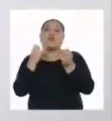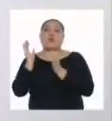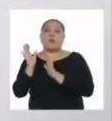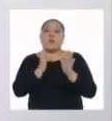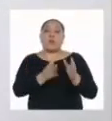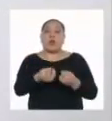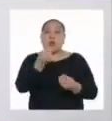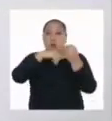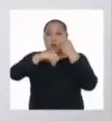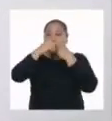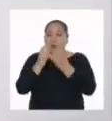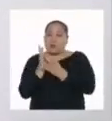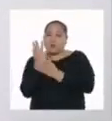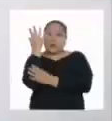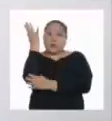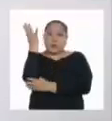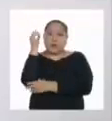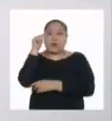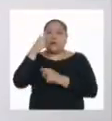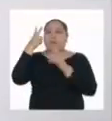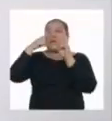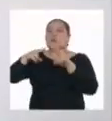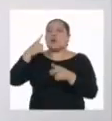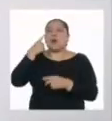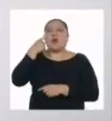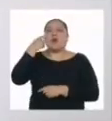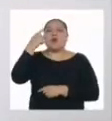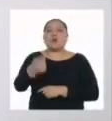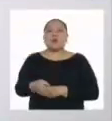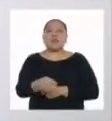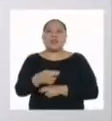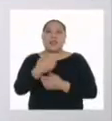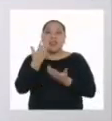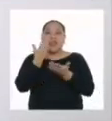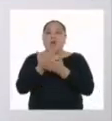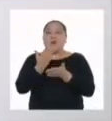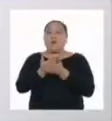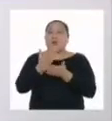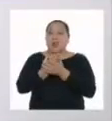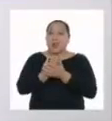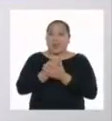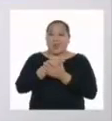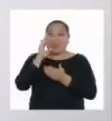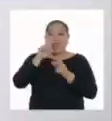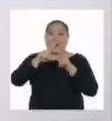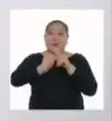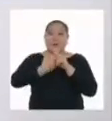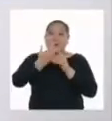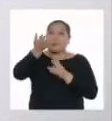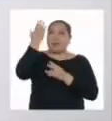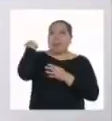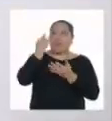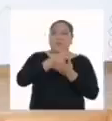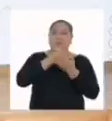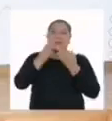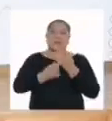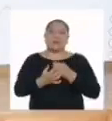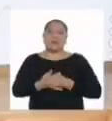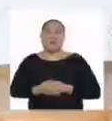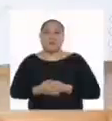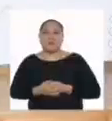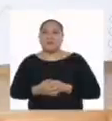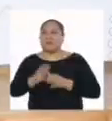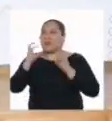elaboración de los alimentos de la planta, vamos a conocer los resultados de la experiencia que empezamos en el último